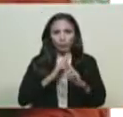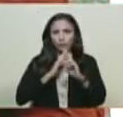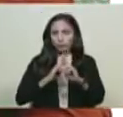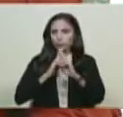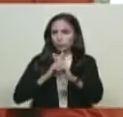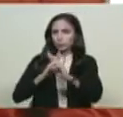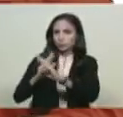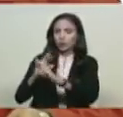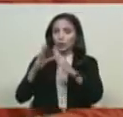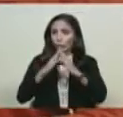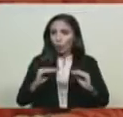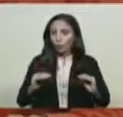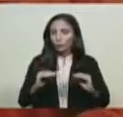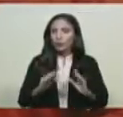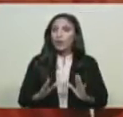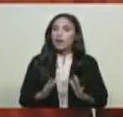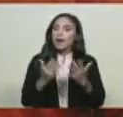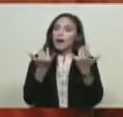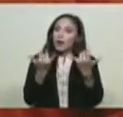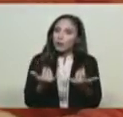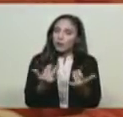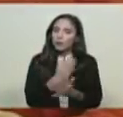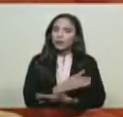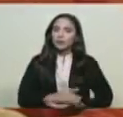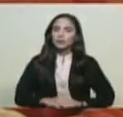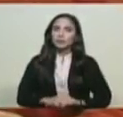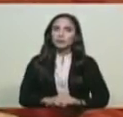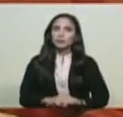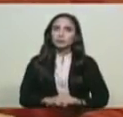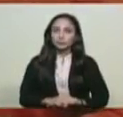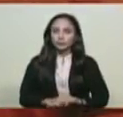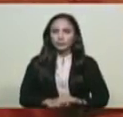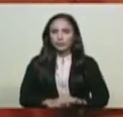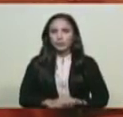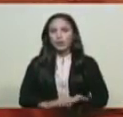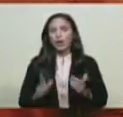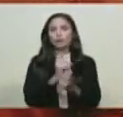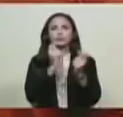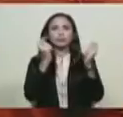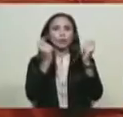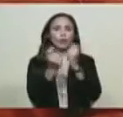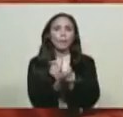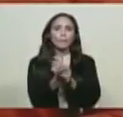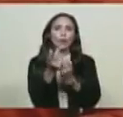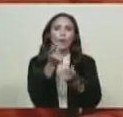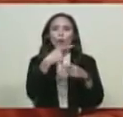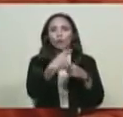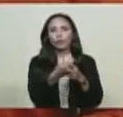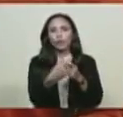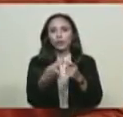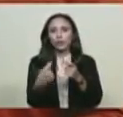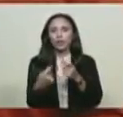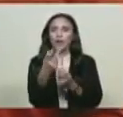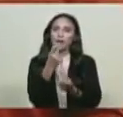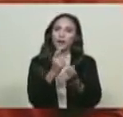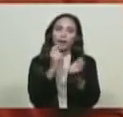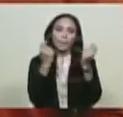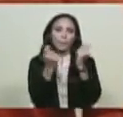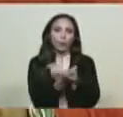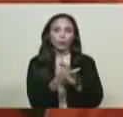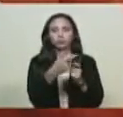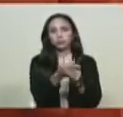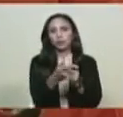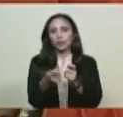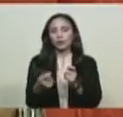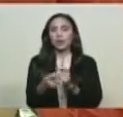recientemente decreté lo que es una reconversión monetaria y lancé el